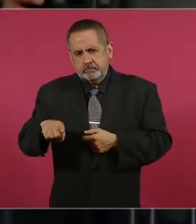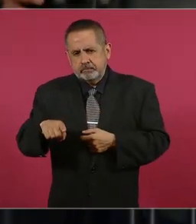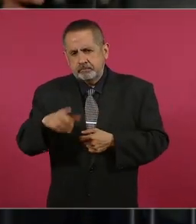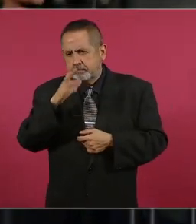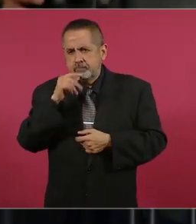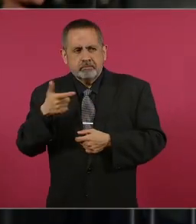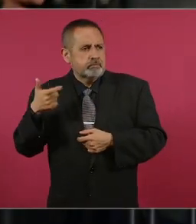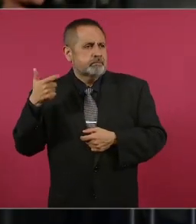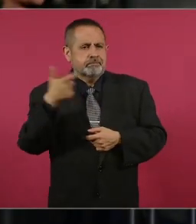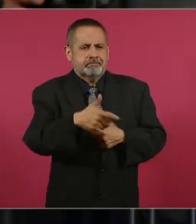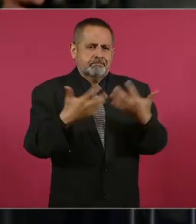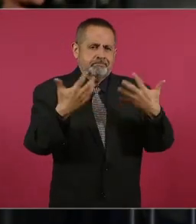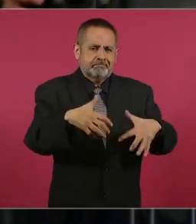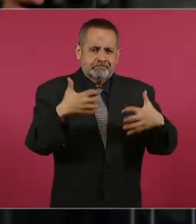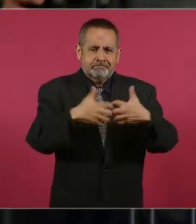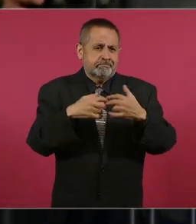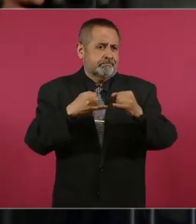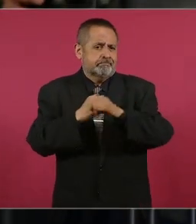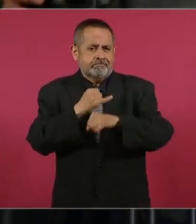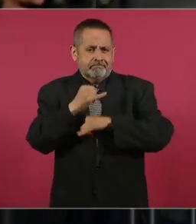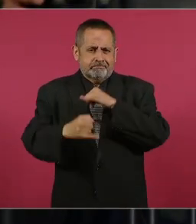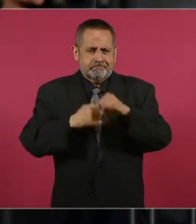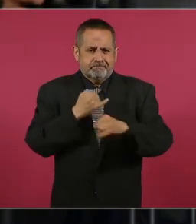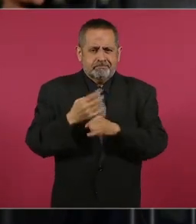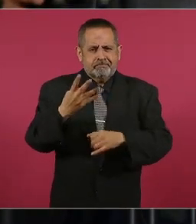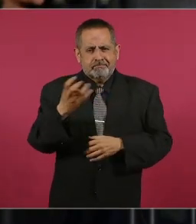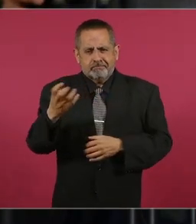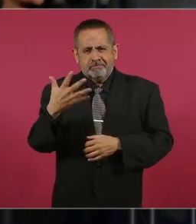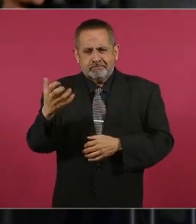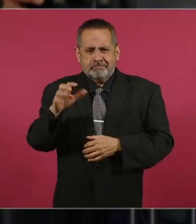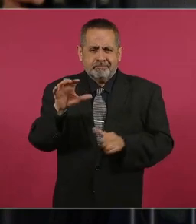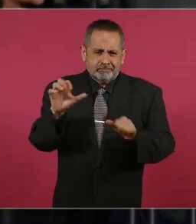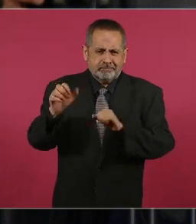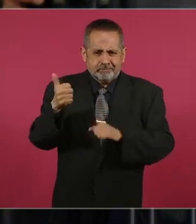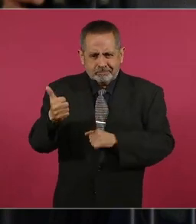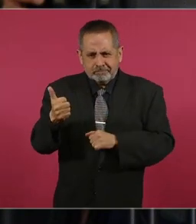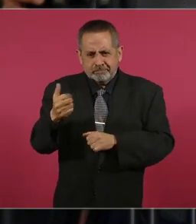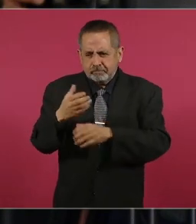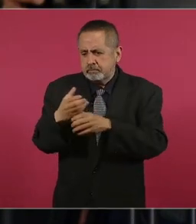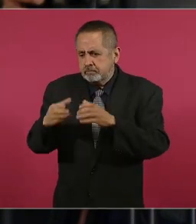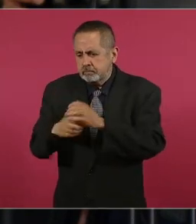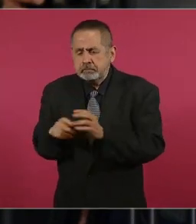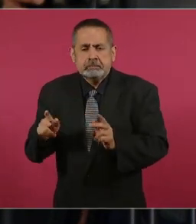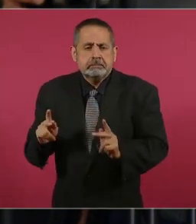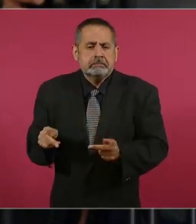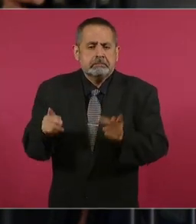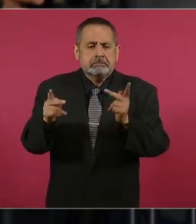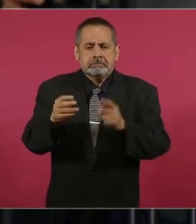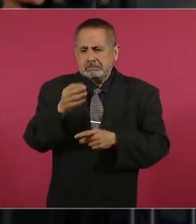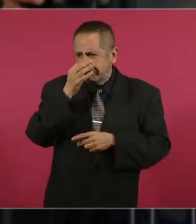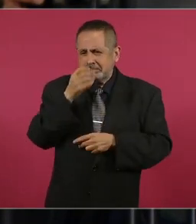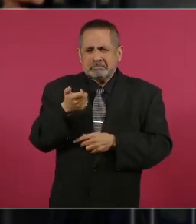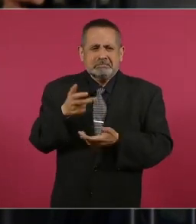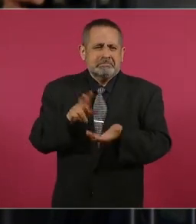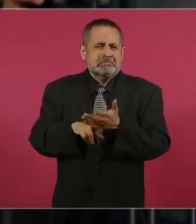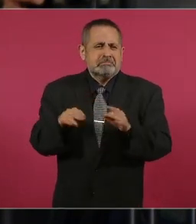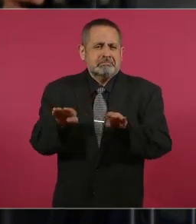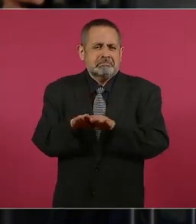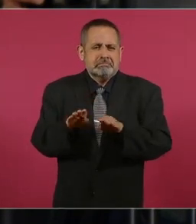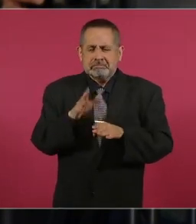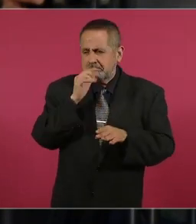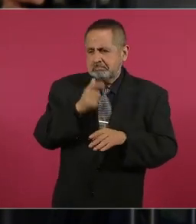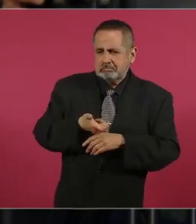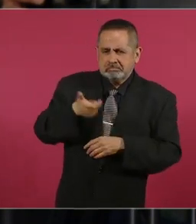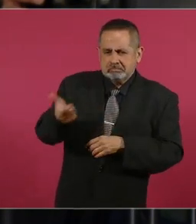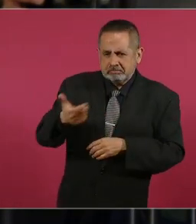una empresa grande, transnacional, 400, 500, 600 pesos por un producto que quizá lo vende al mismo precio. Nadie se lo va a pagar